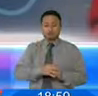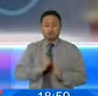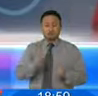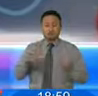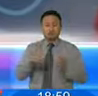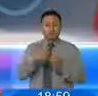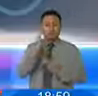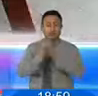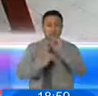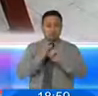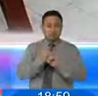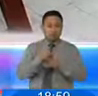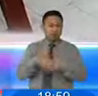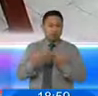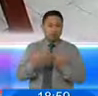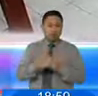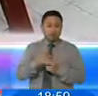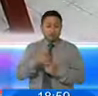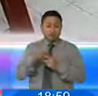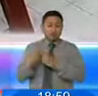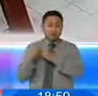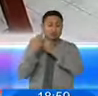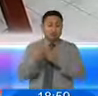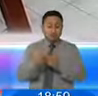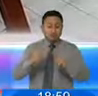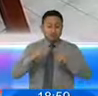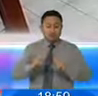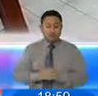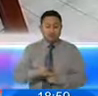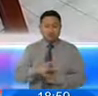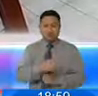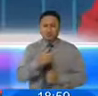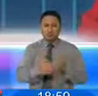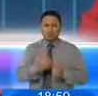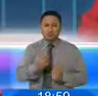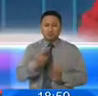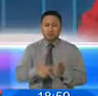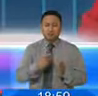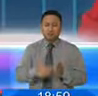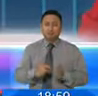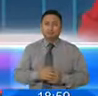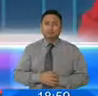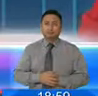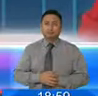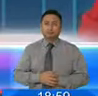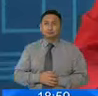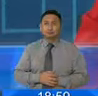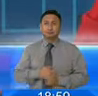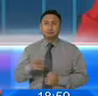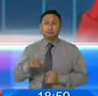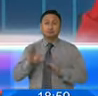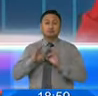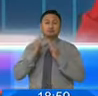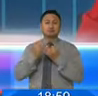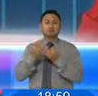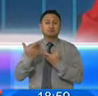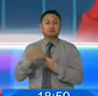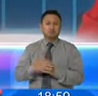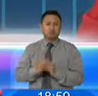comisión internacional que se encargará de la investigación de estos hechos los familiares han indicado que